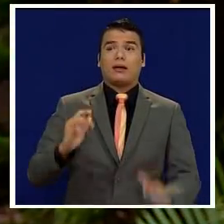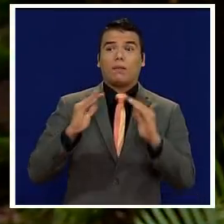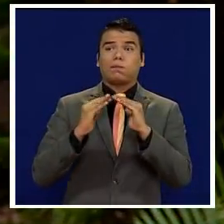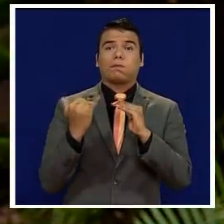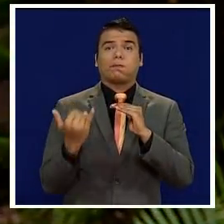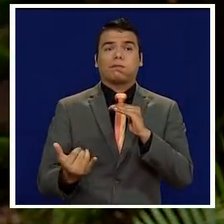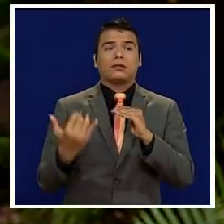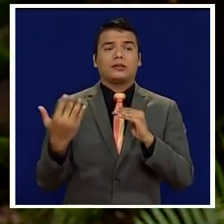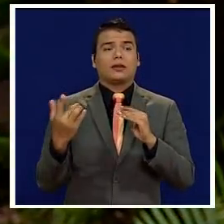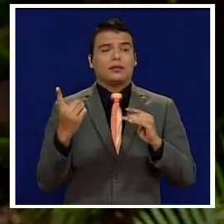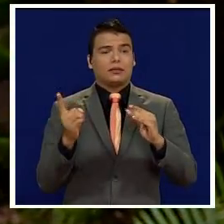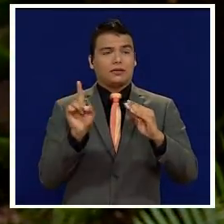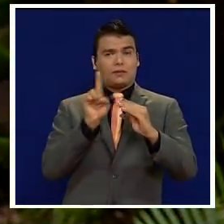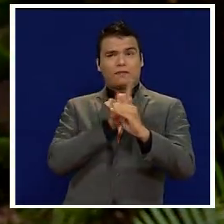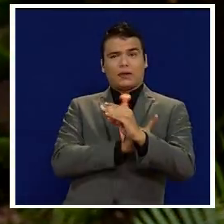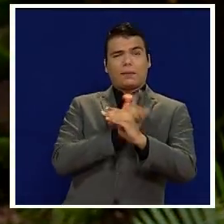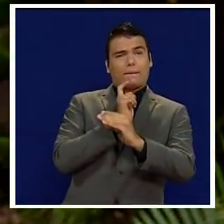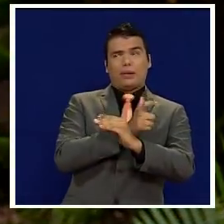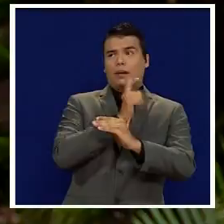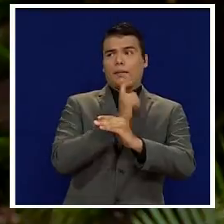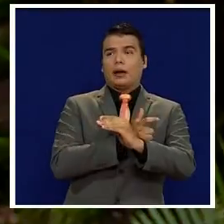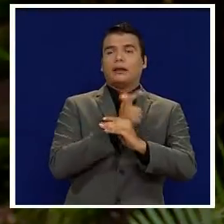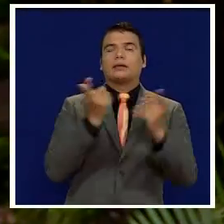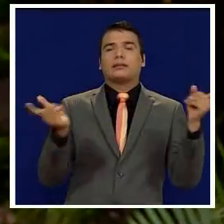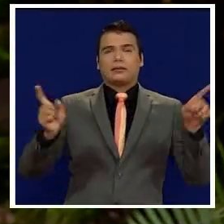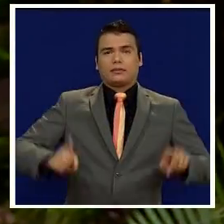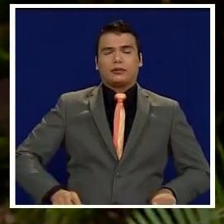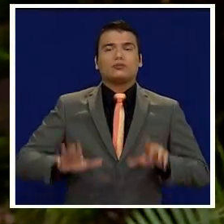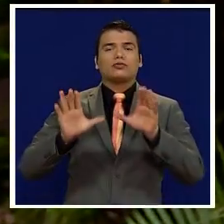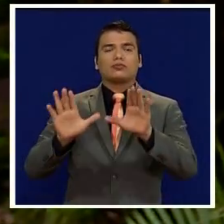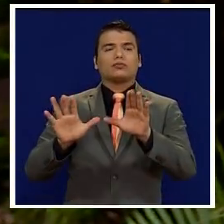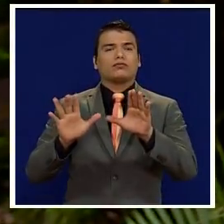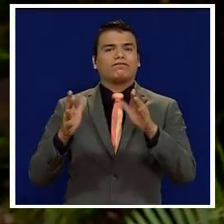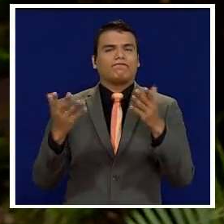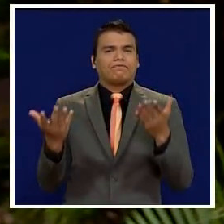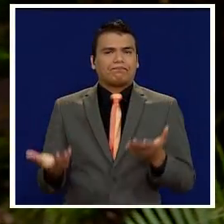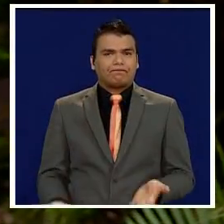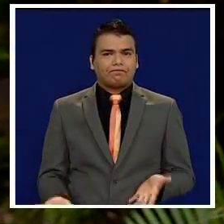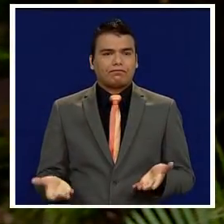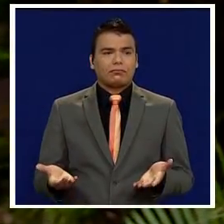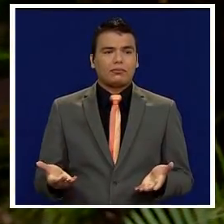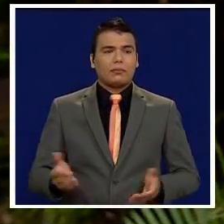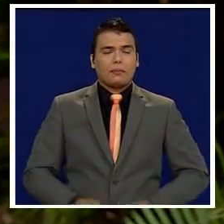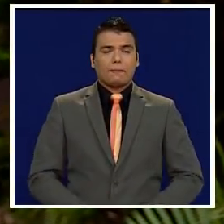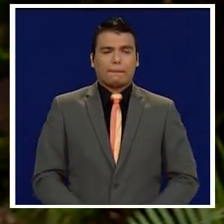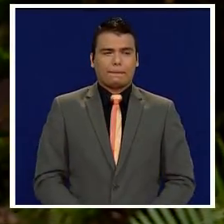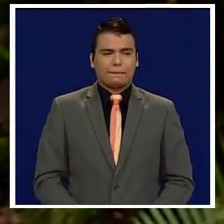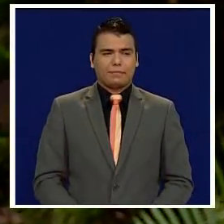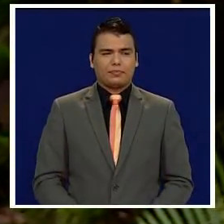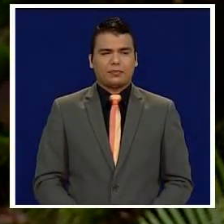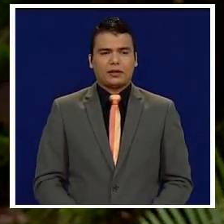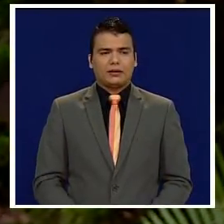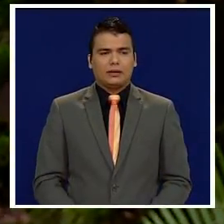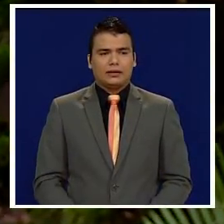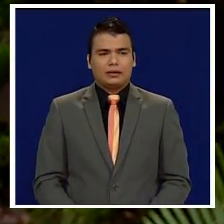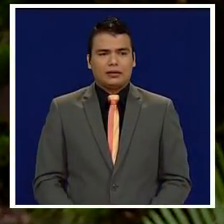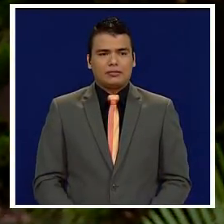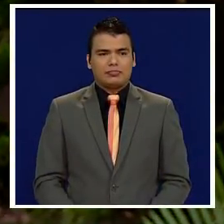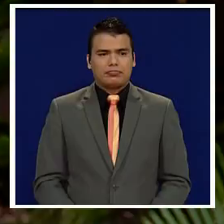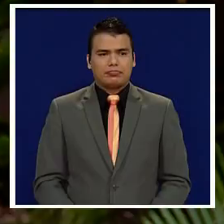casa y afuera de la casa hacen unos disparos, de tal manera que de esa manera